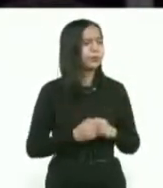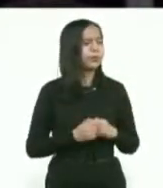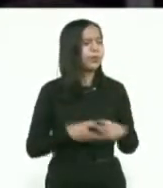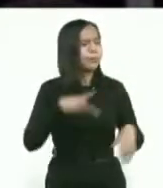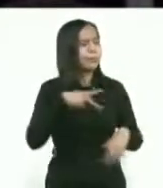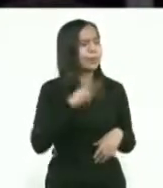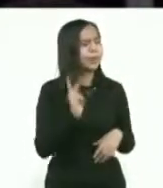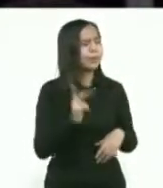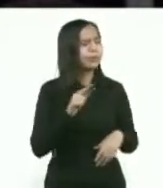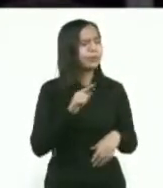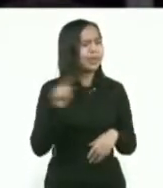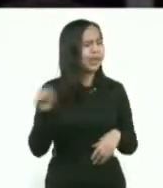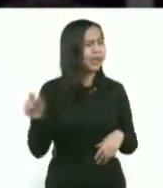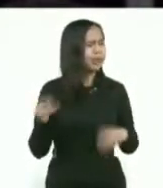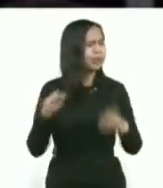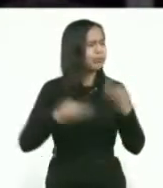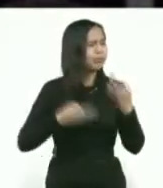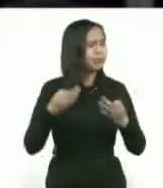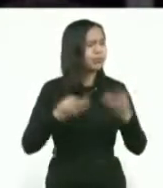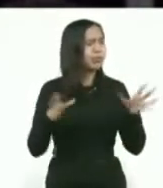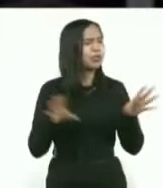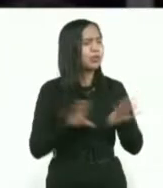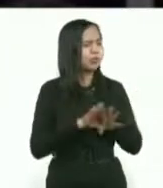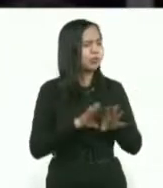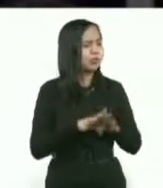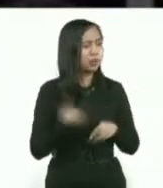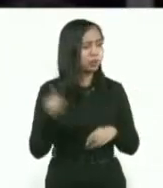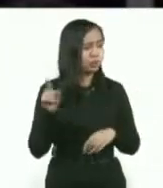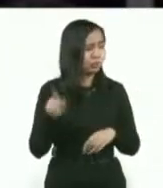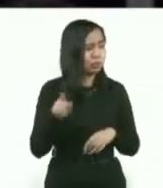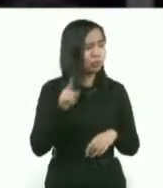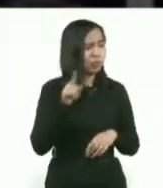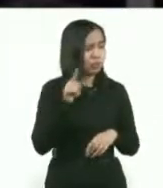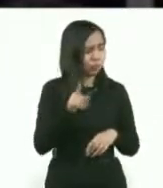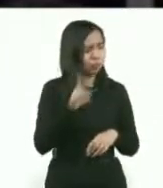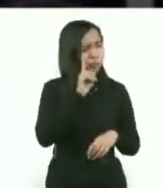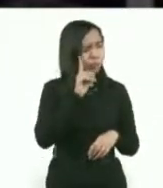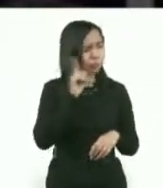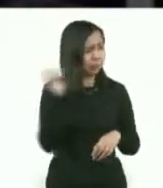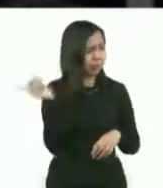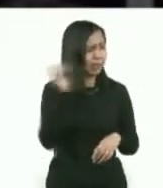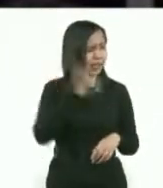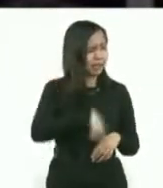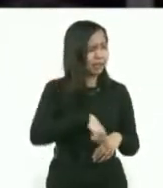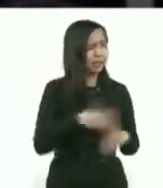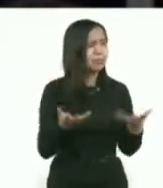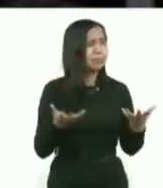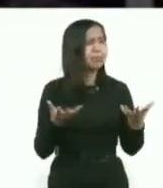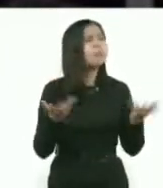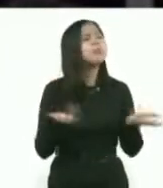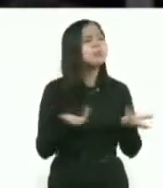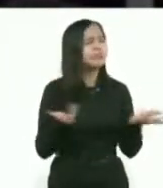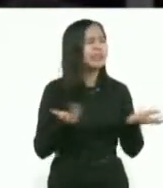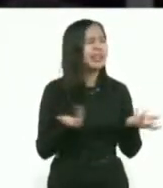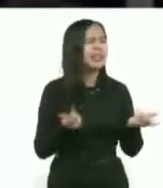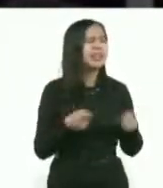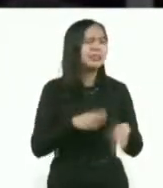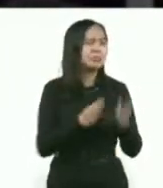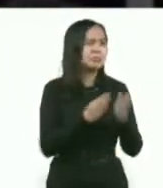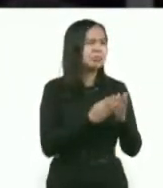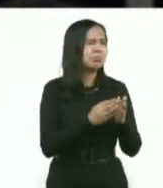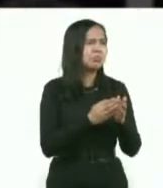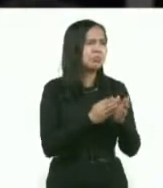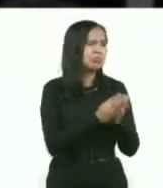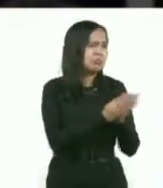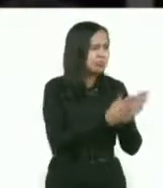el camino pues jurídico aquí en la ciudad? ¿Usted mandaría pues la terna? ¿Cómo sería este proceso para